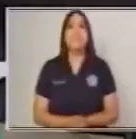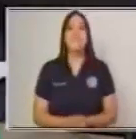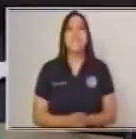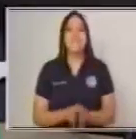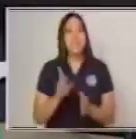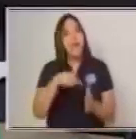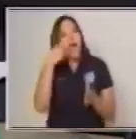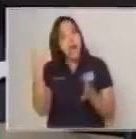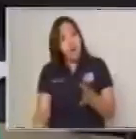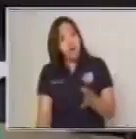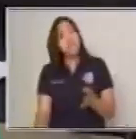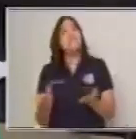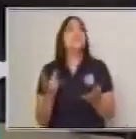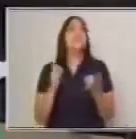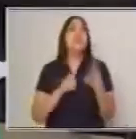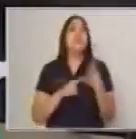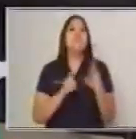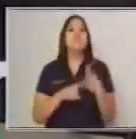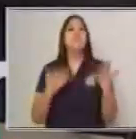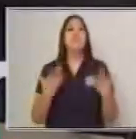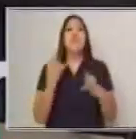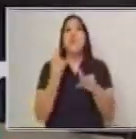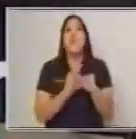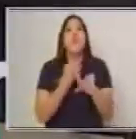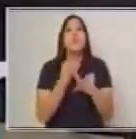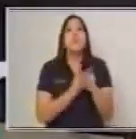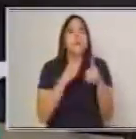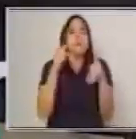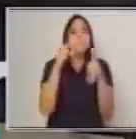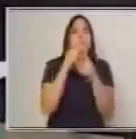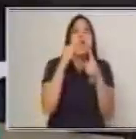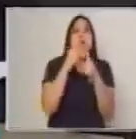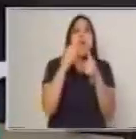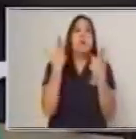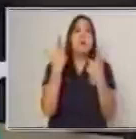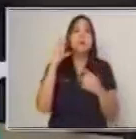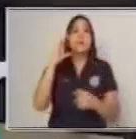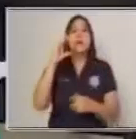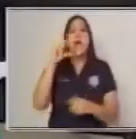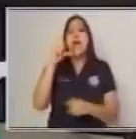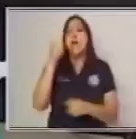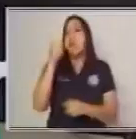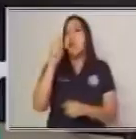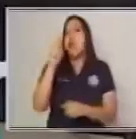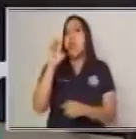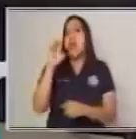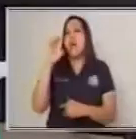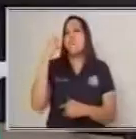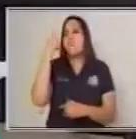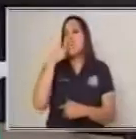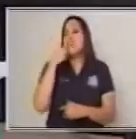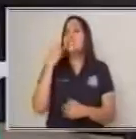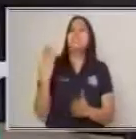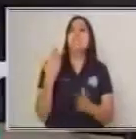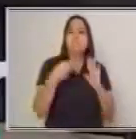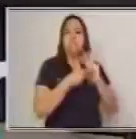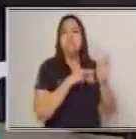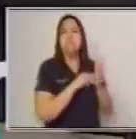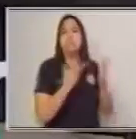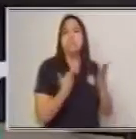La siguiente recomendación es utilizar palabras clave. A veces hay algunas palabras que nosotros no